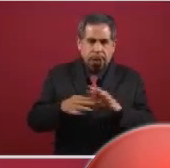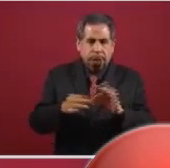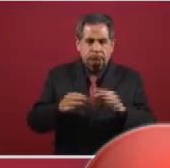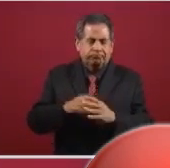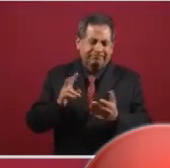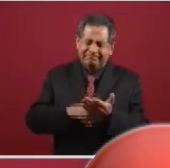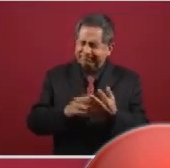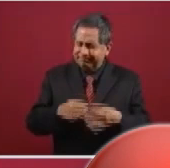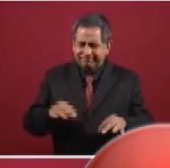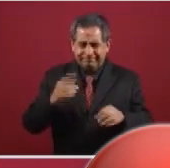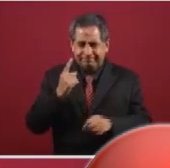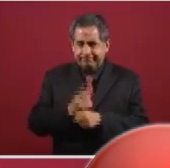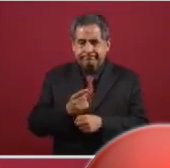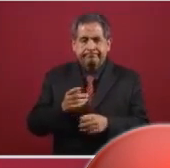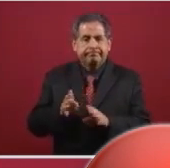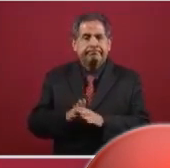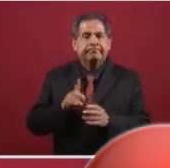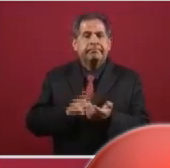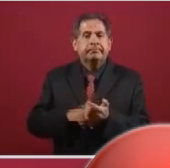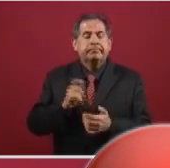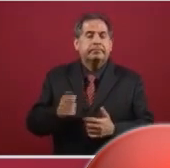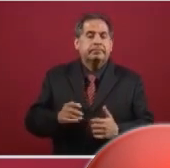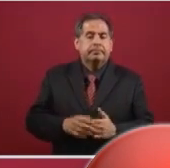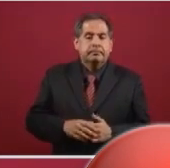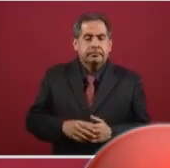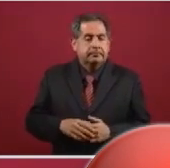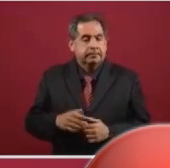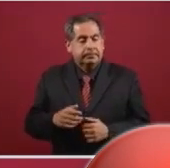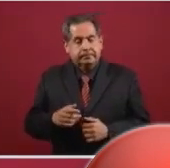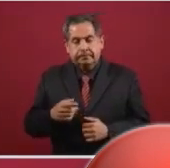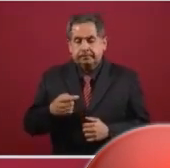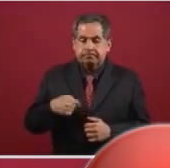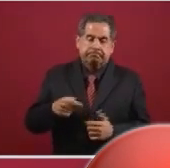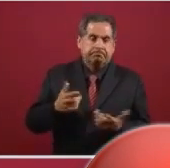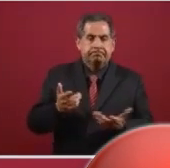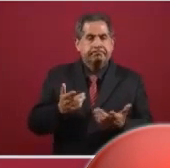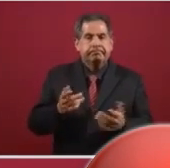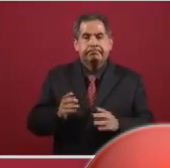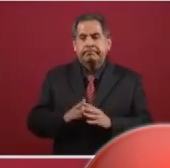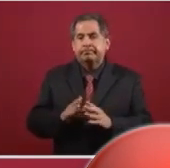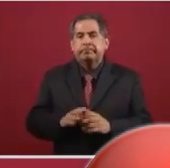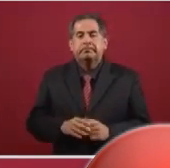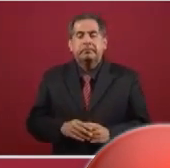fundamental, es lo que nos hace